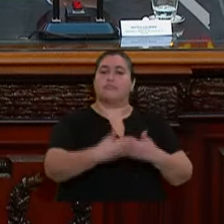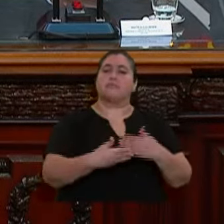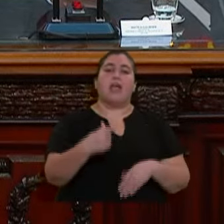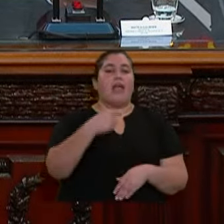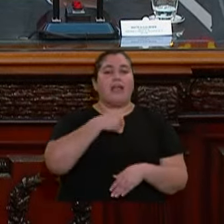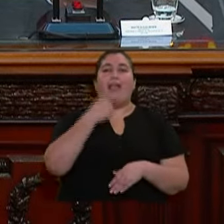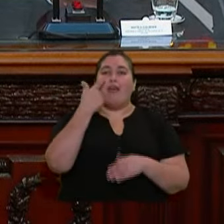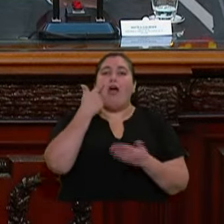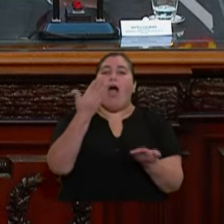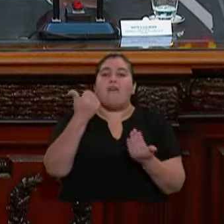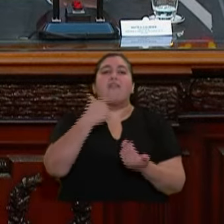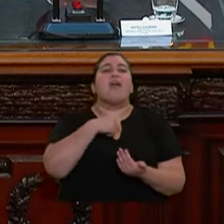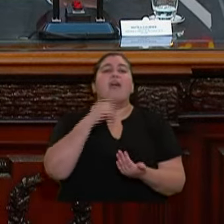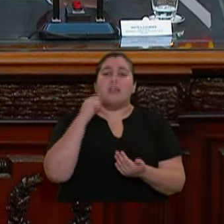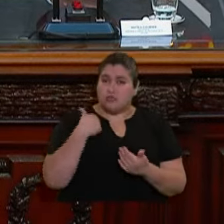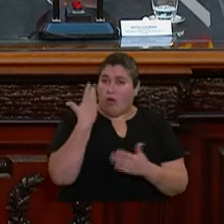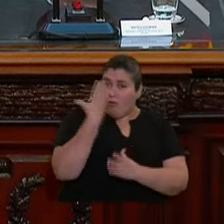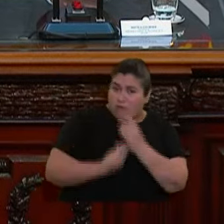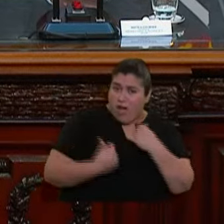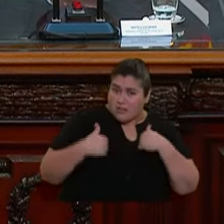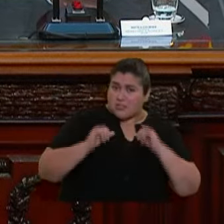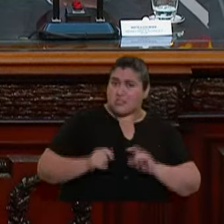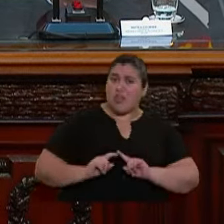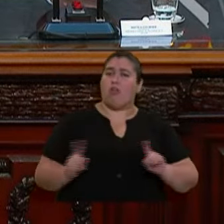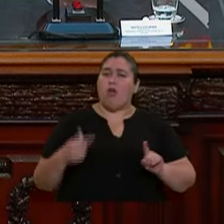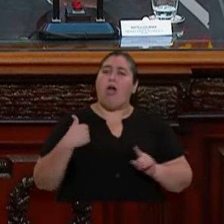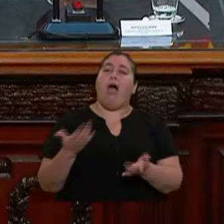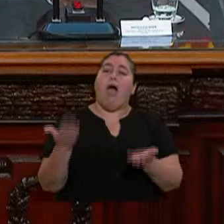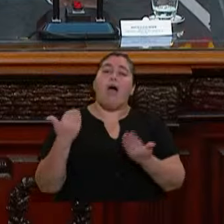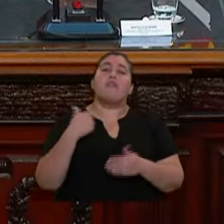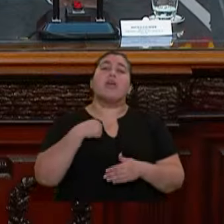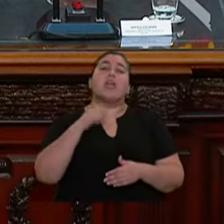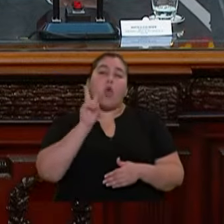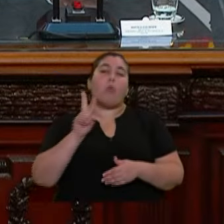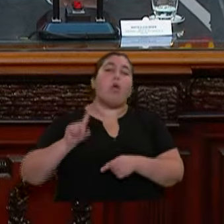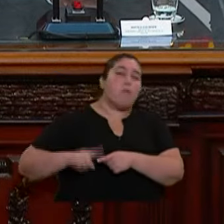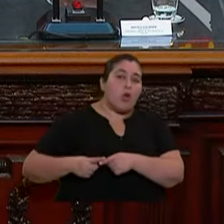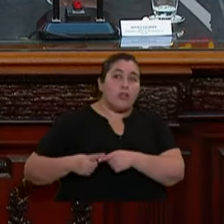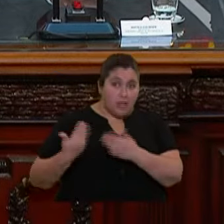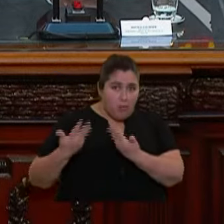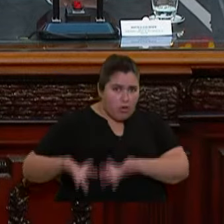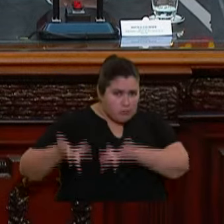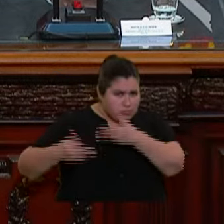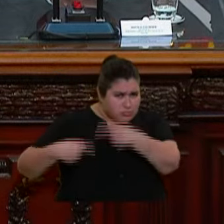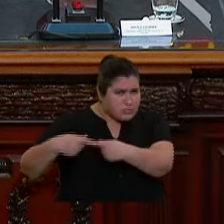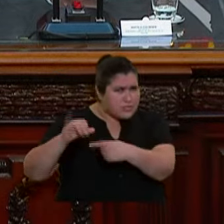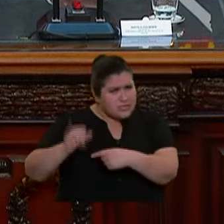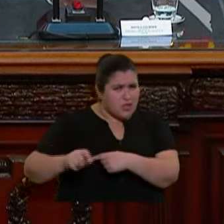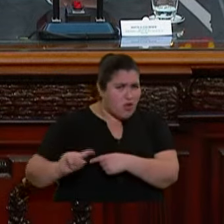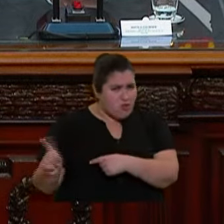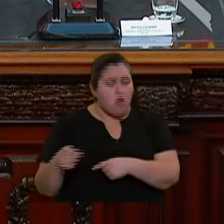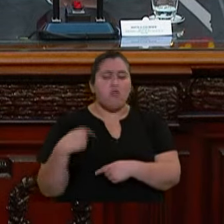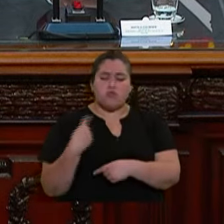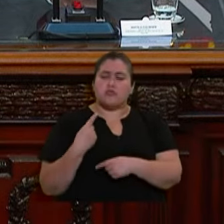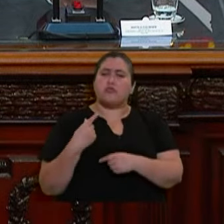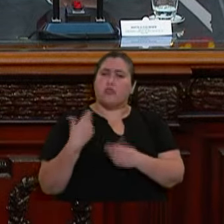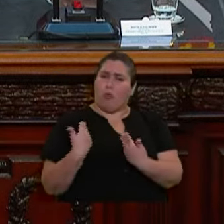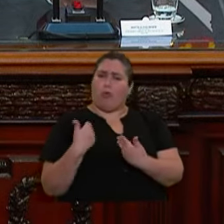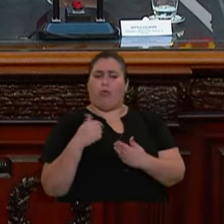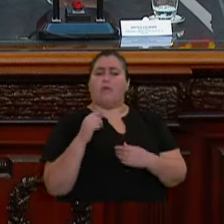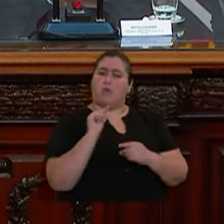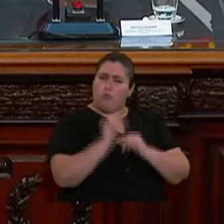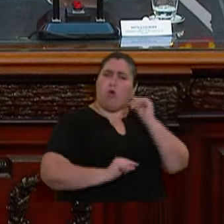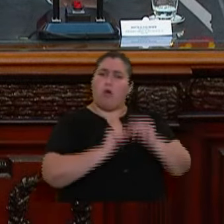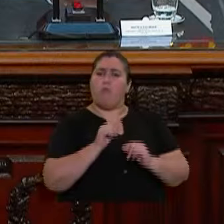estoy equivocado. Quiero desafiarlos a que demuestren que la política puede ser más que lo que es, que podemos aspirar a ser mejores,